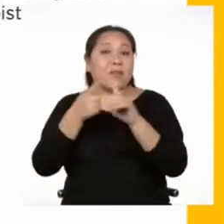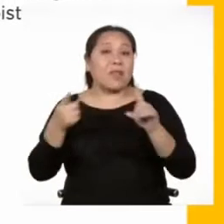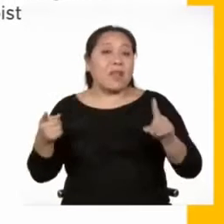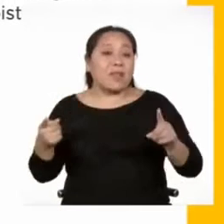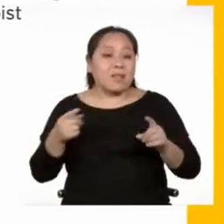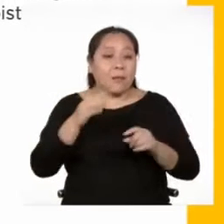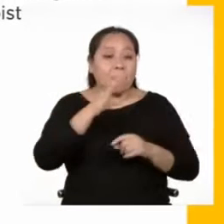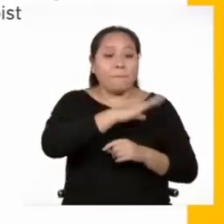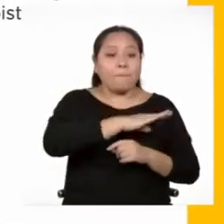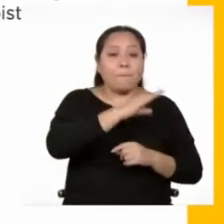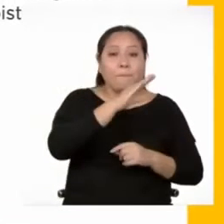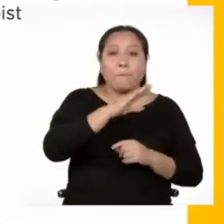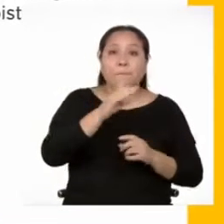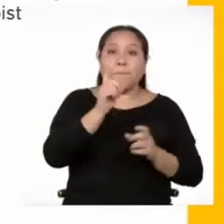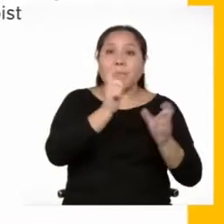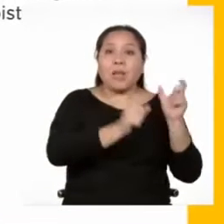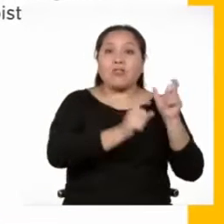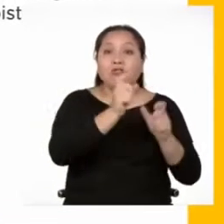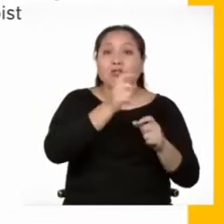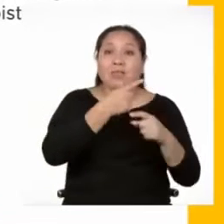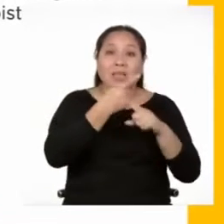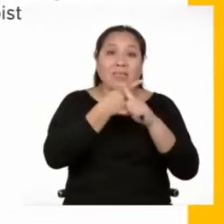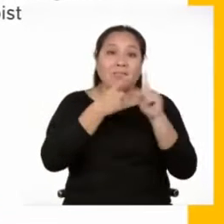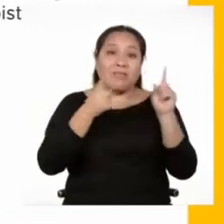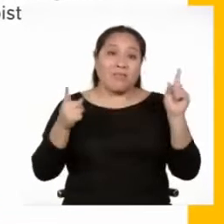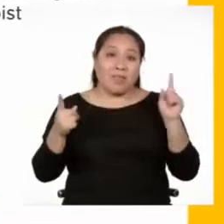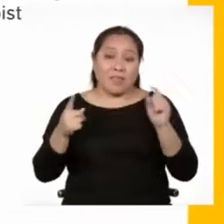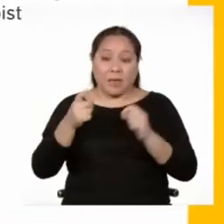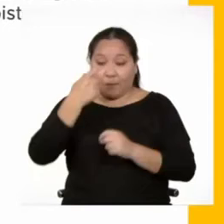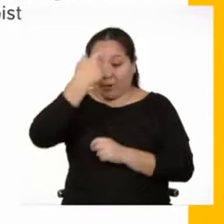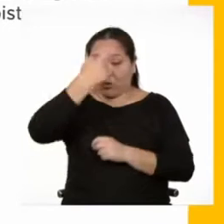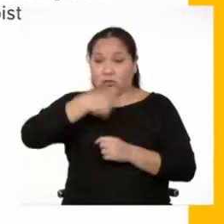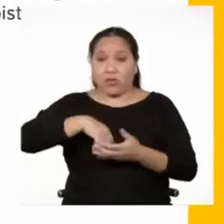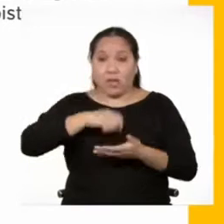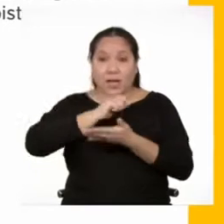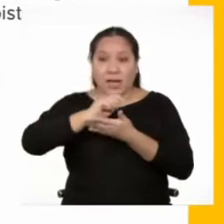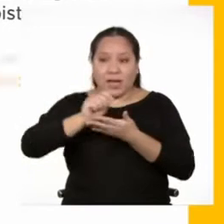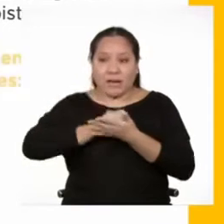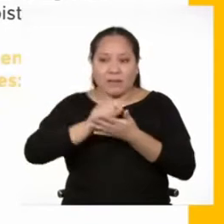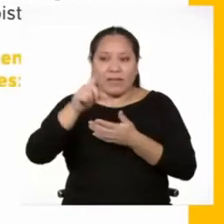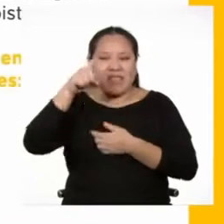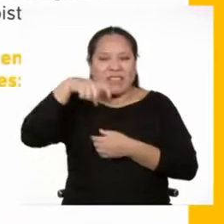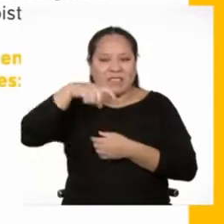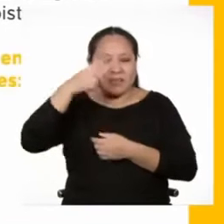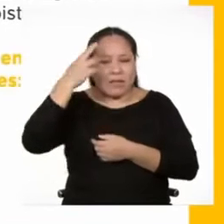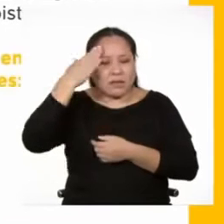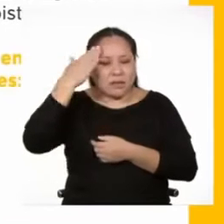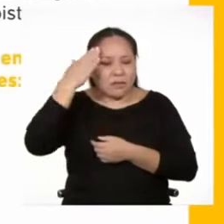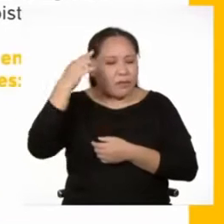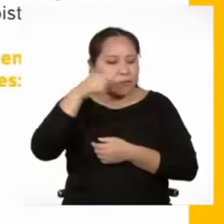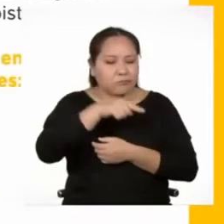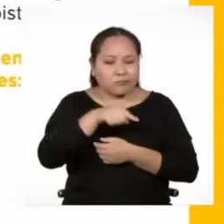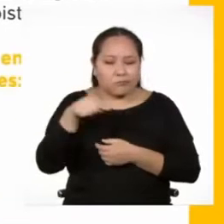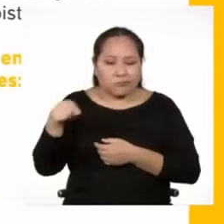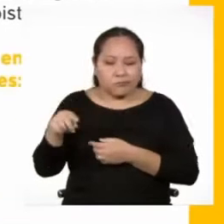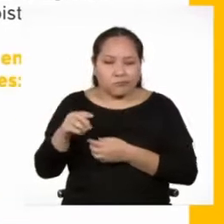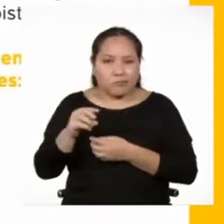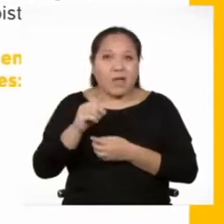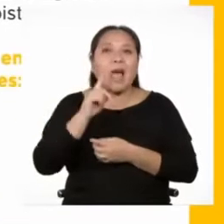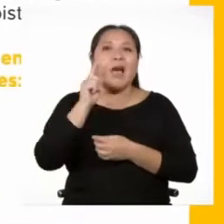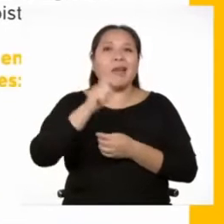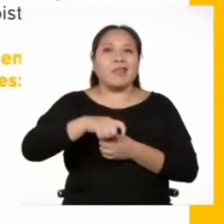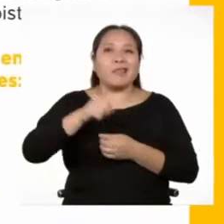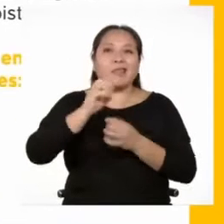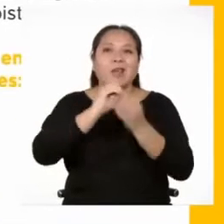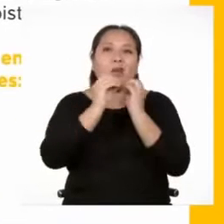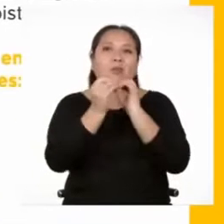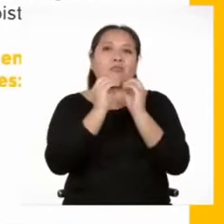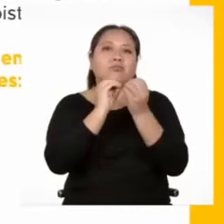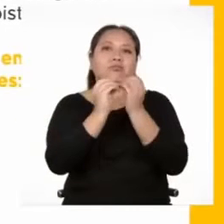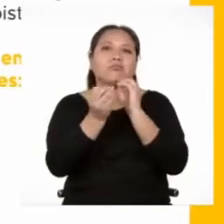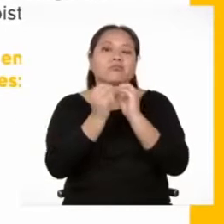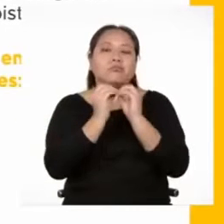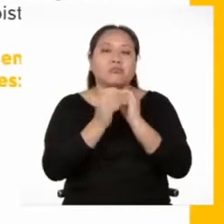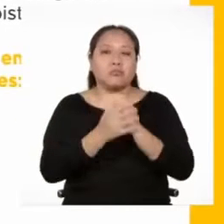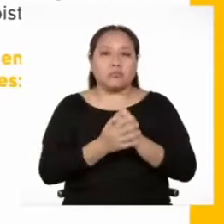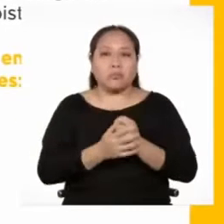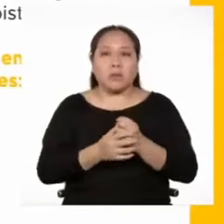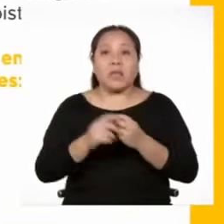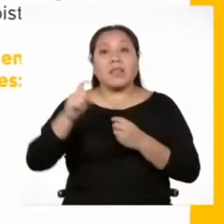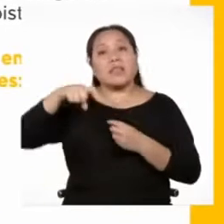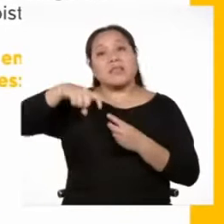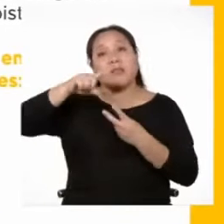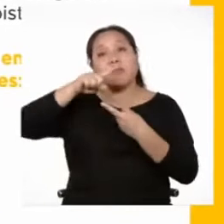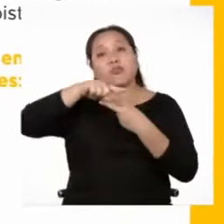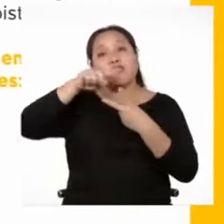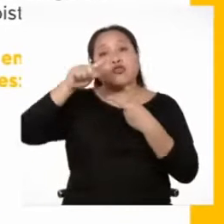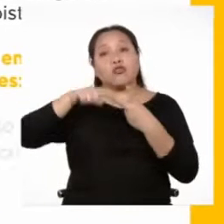que quien los escribe debe adecuar el texto a esas características. Para adecuar un texto debemos tomar en consideración dos